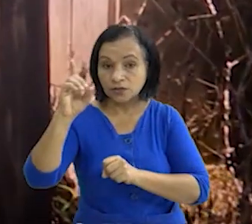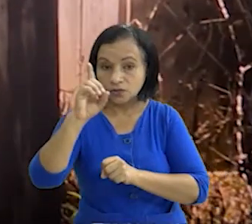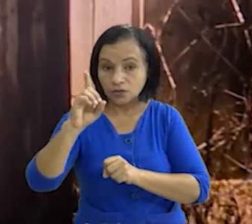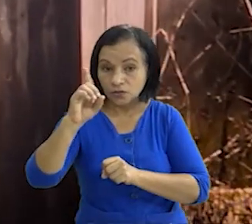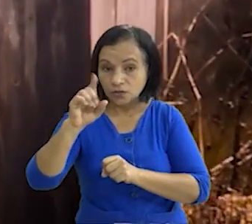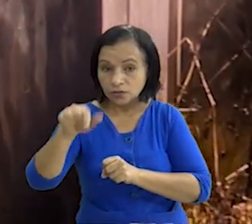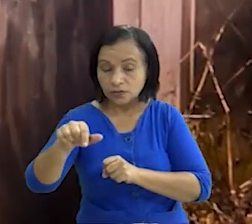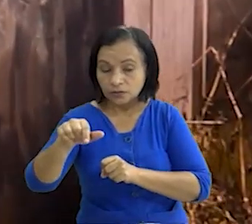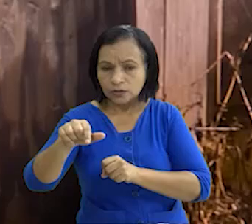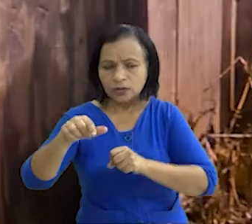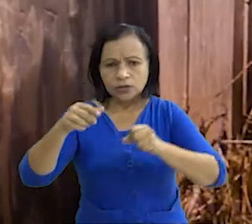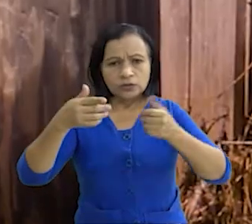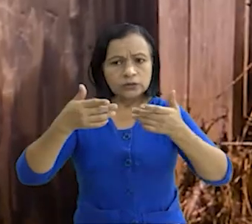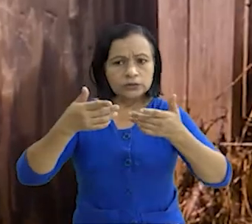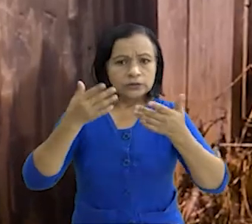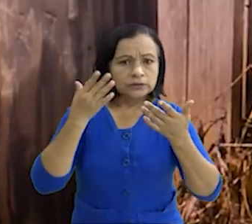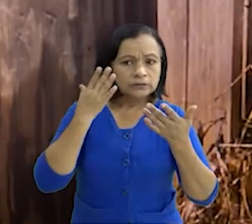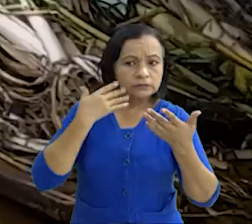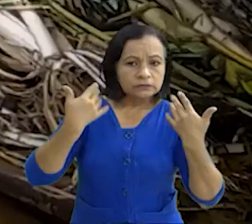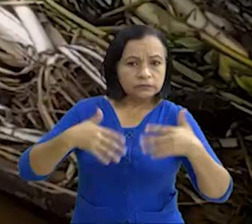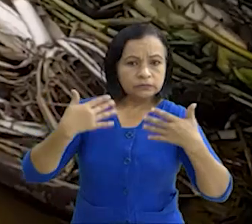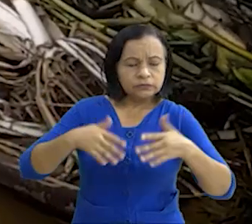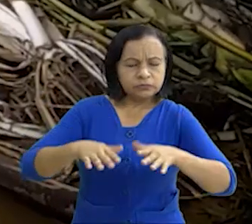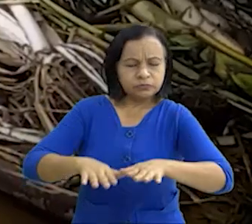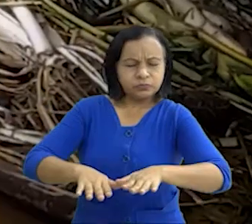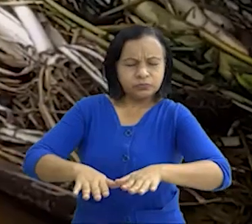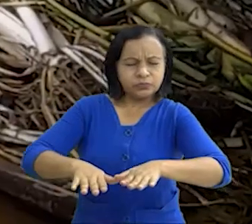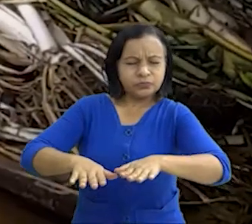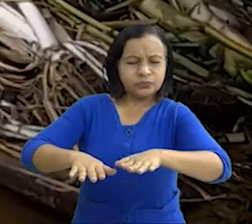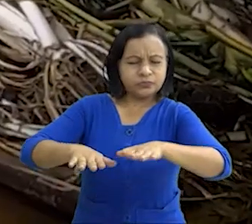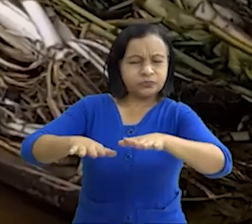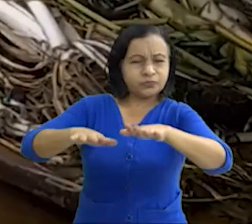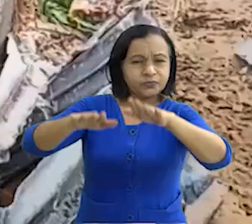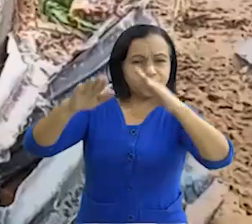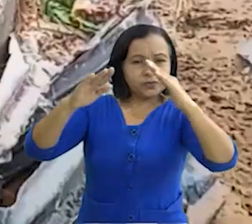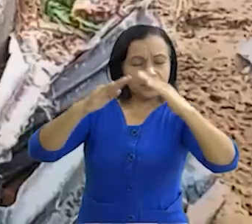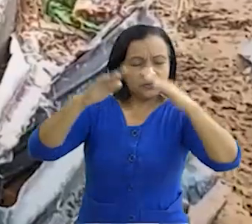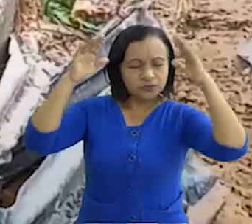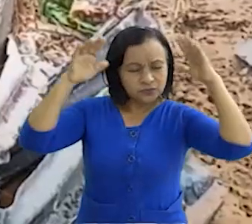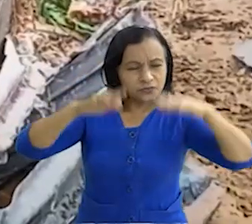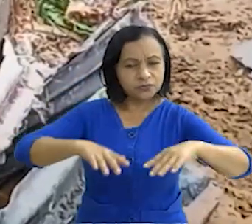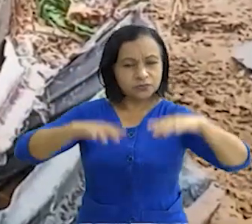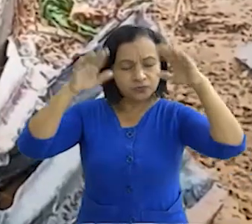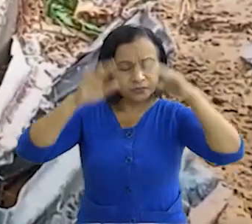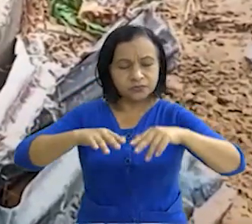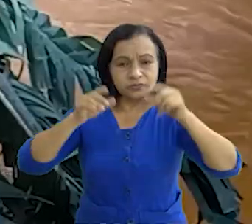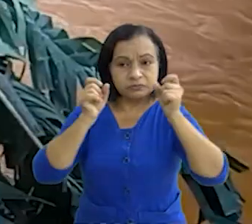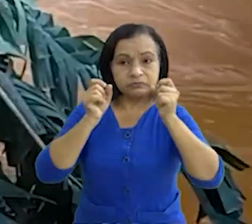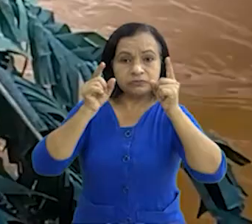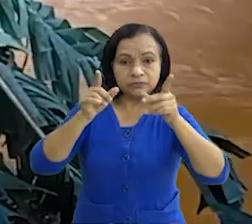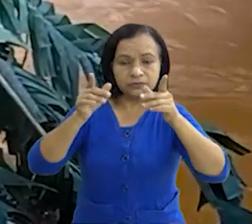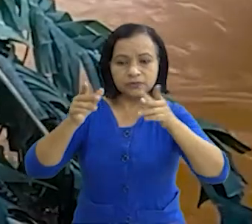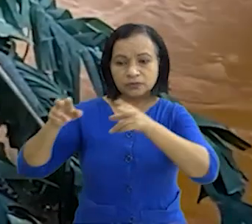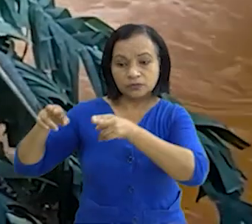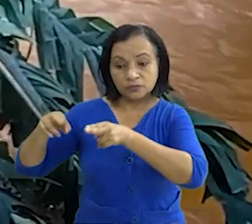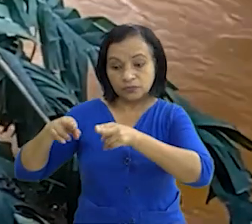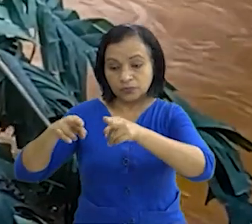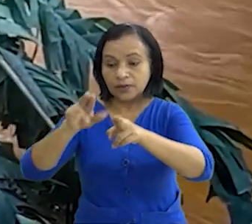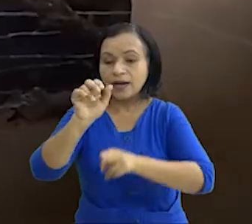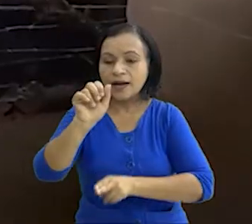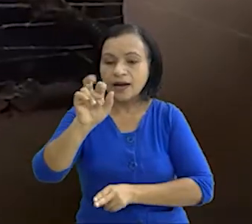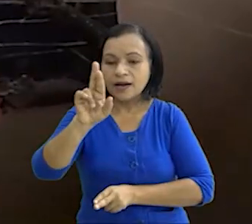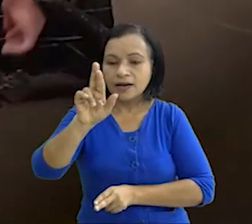una de las inundaciones más grandes registradas en los últimos años. El invierno les sorprendió con la llena del río